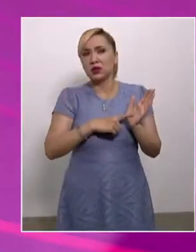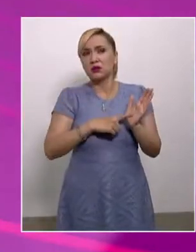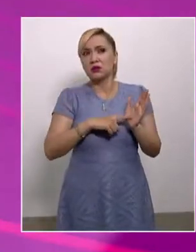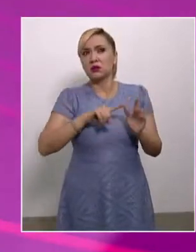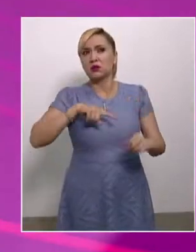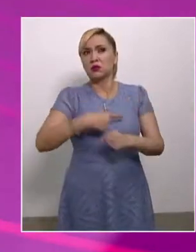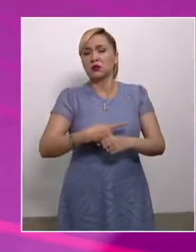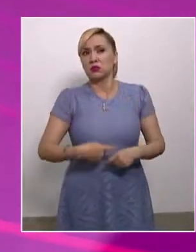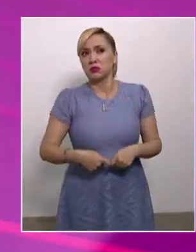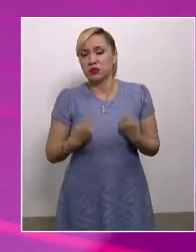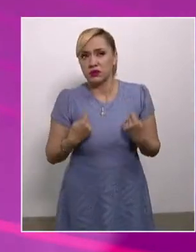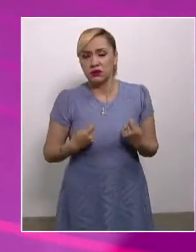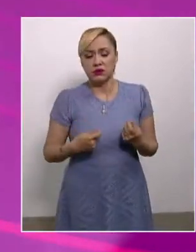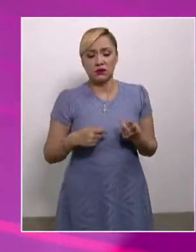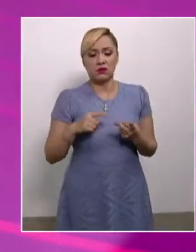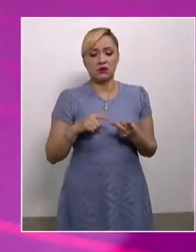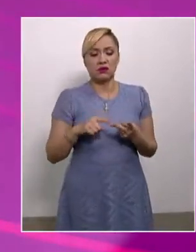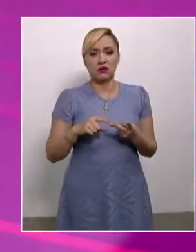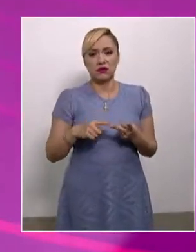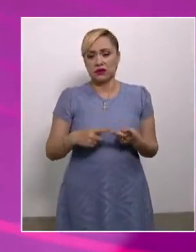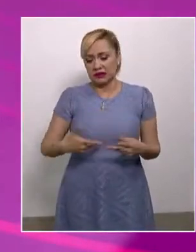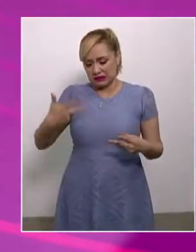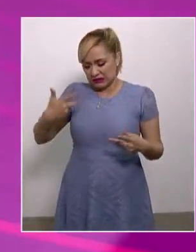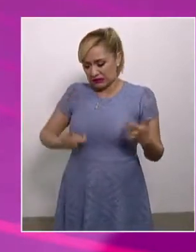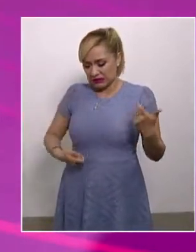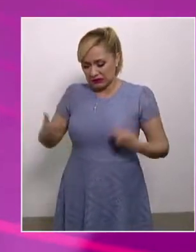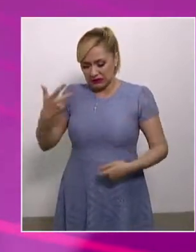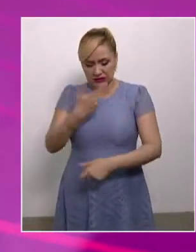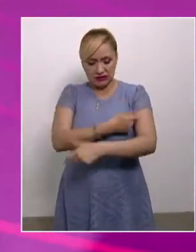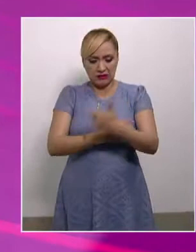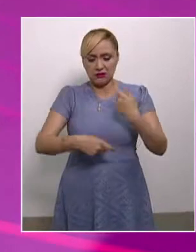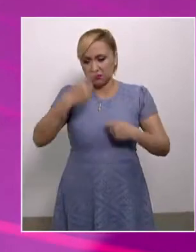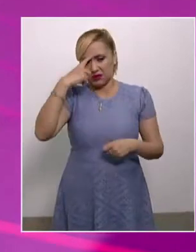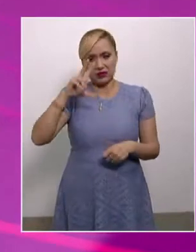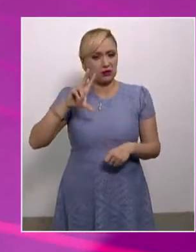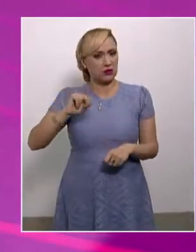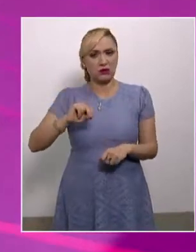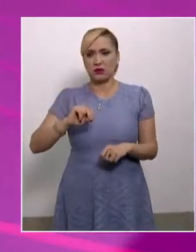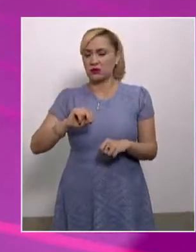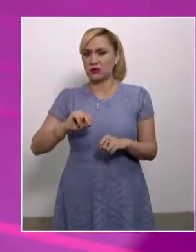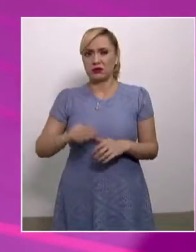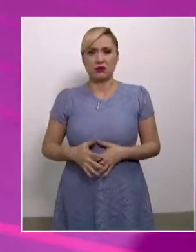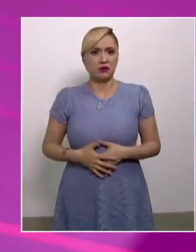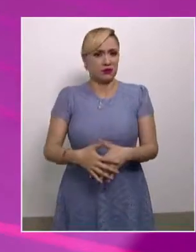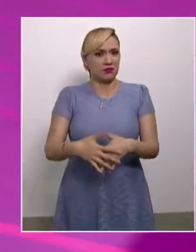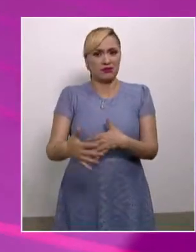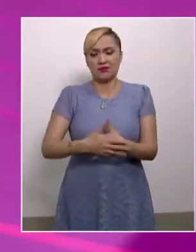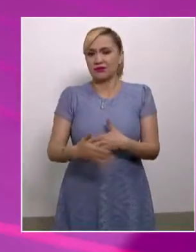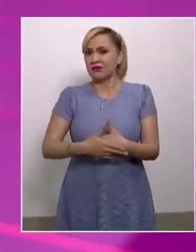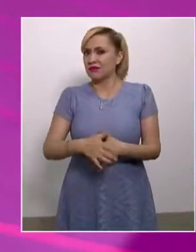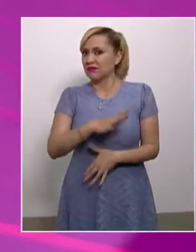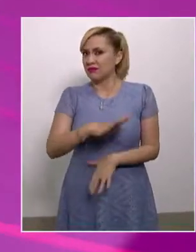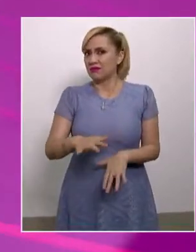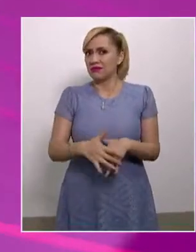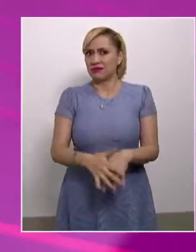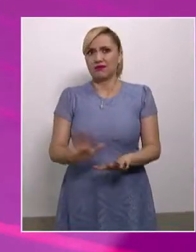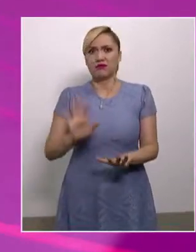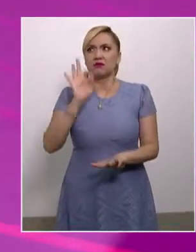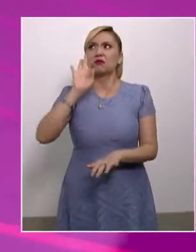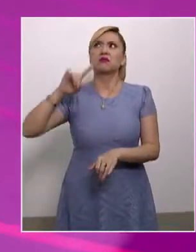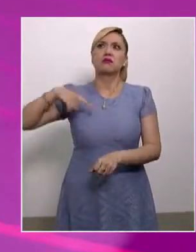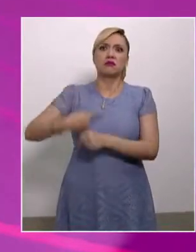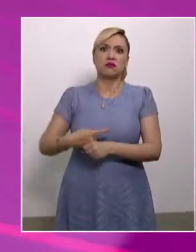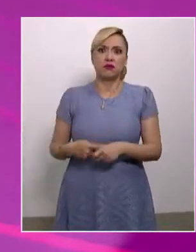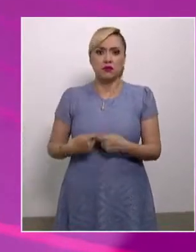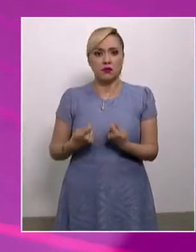que se ponen inyecciones anticonceptivas, no para evitar la violación per se, sino para no quedar embarazadas de la violación. Y es